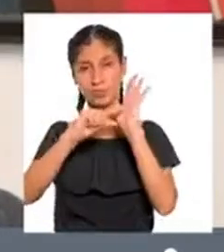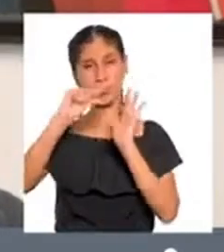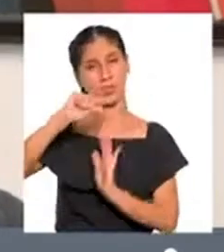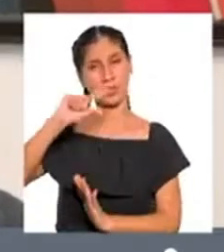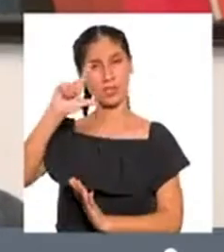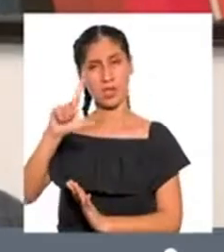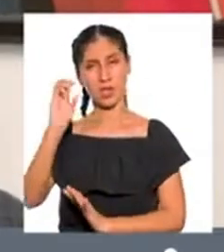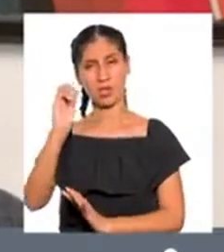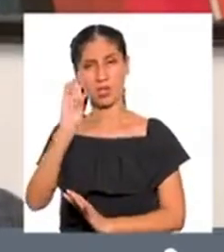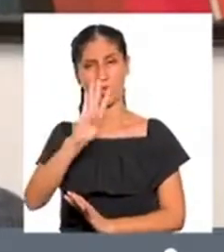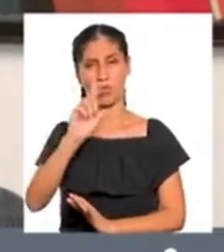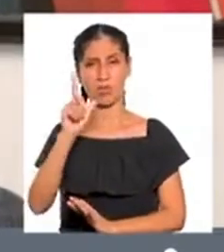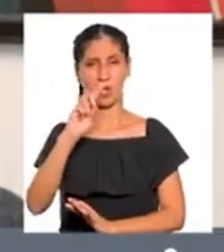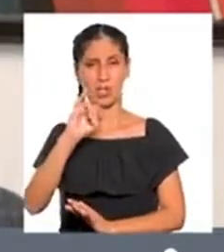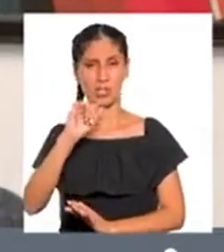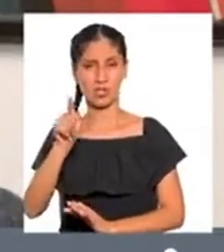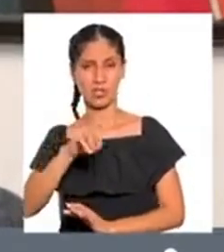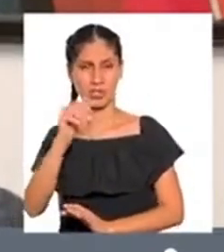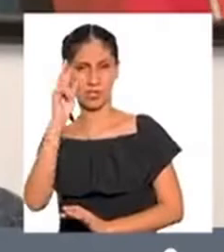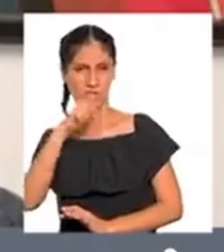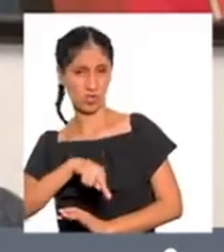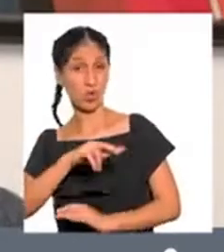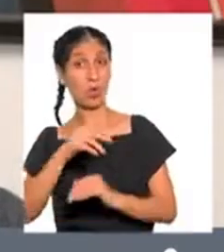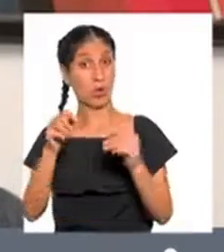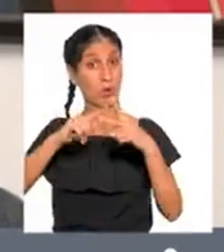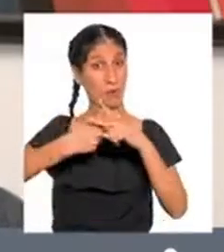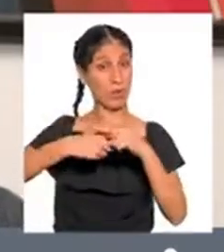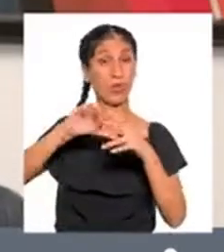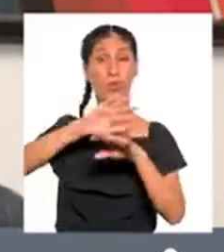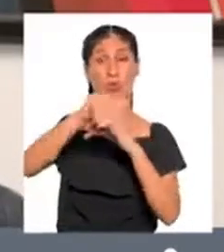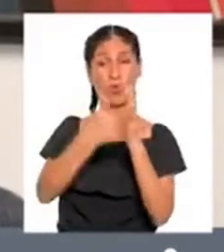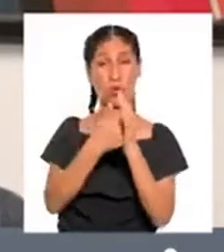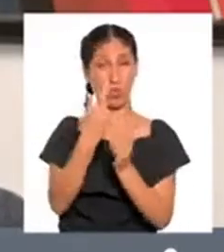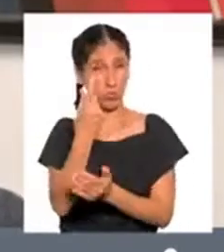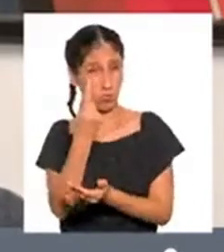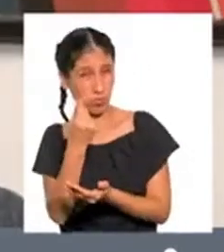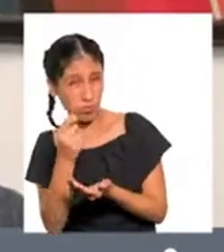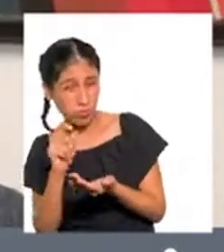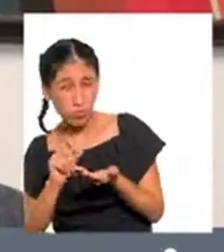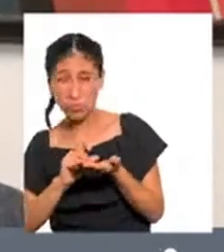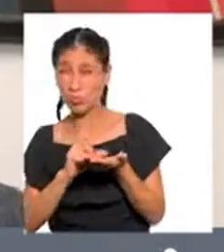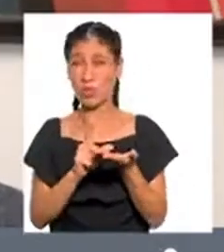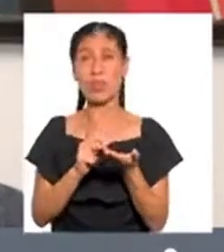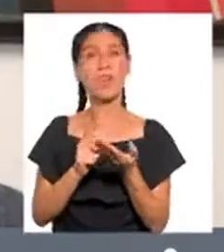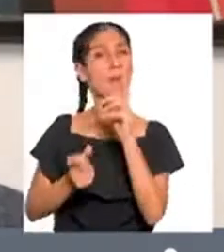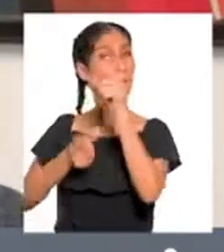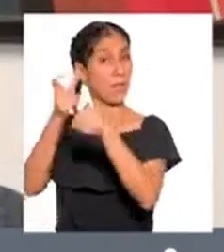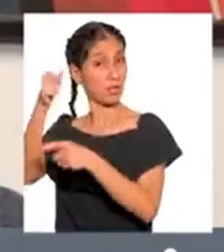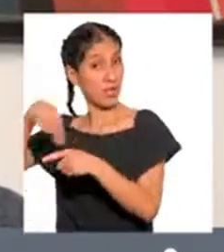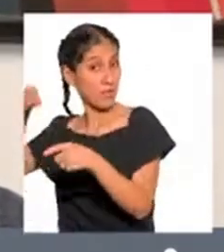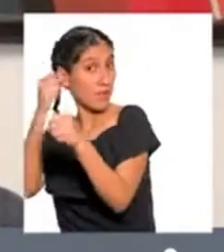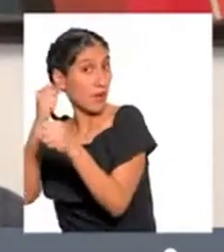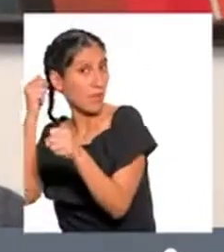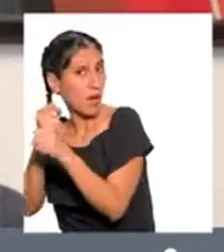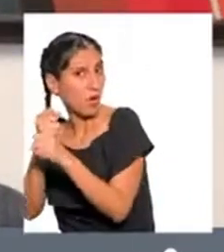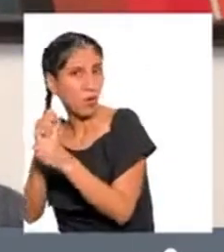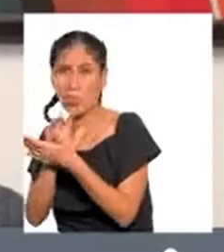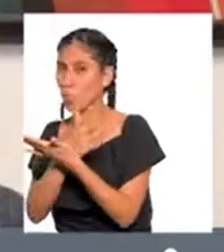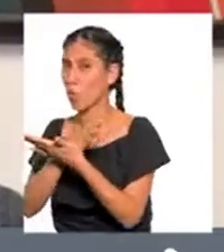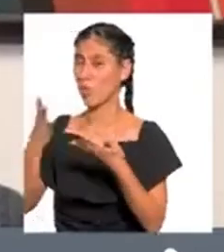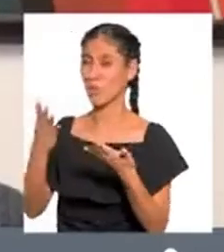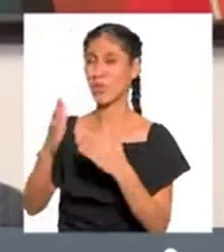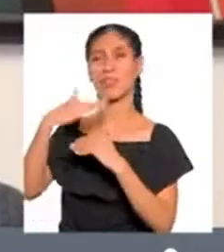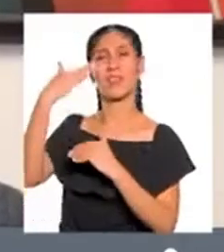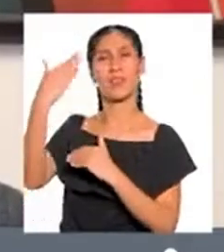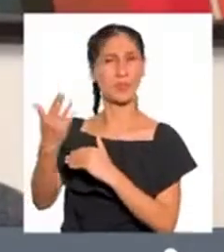crisis económica hizo que aumente la pobreza y el desempleo, y eso generó o